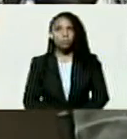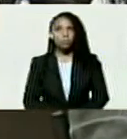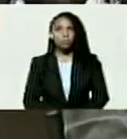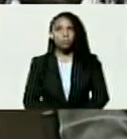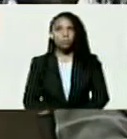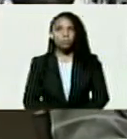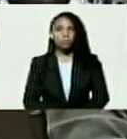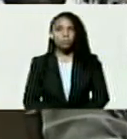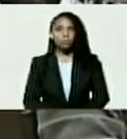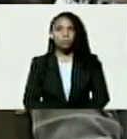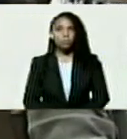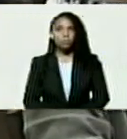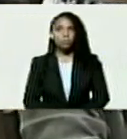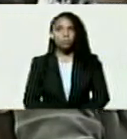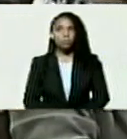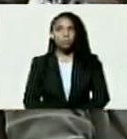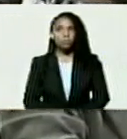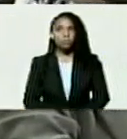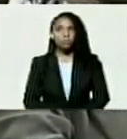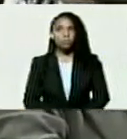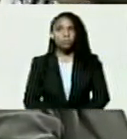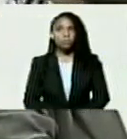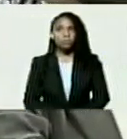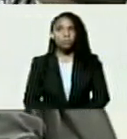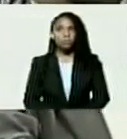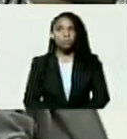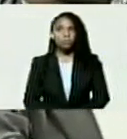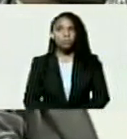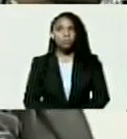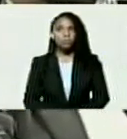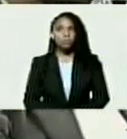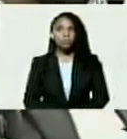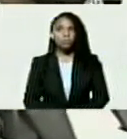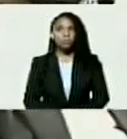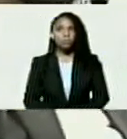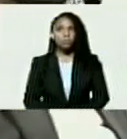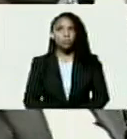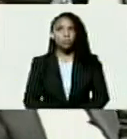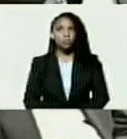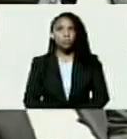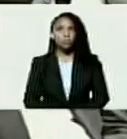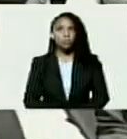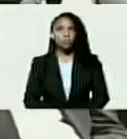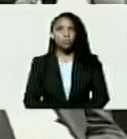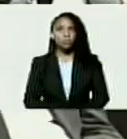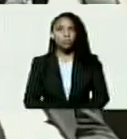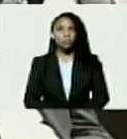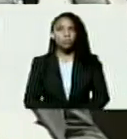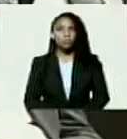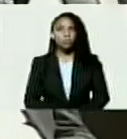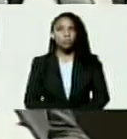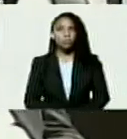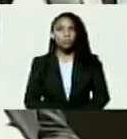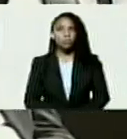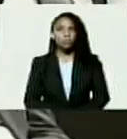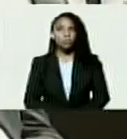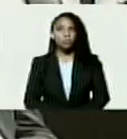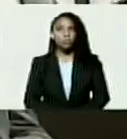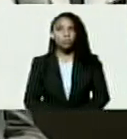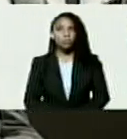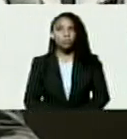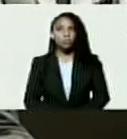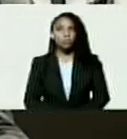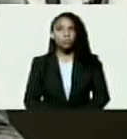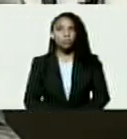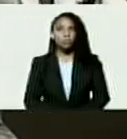Rojas, ciudadano Bernardo Méndez Acosta, ciudadano Celis Ramón Mendoza, ciudadano Antonio